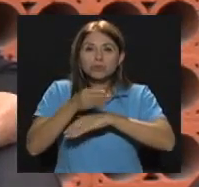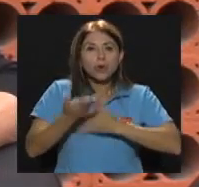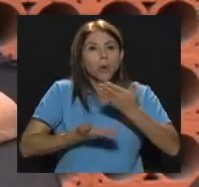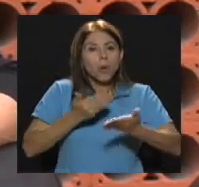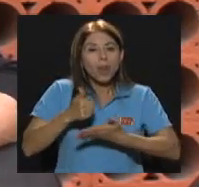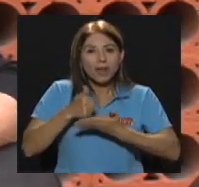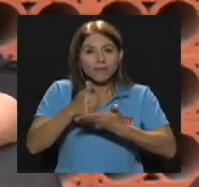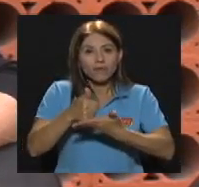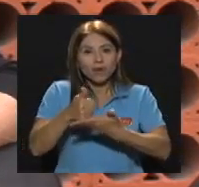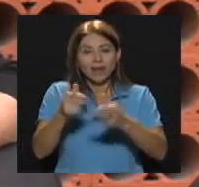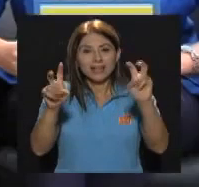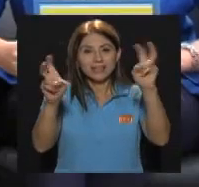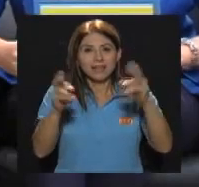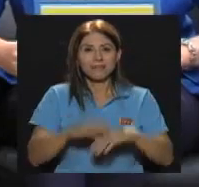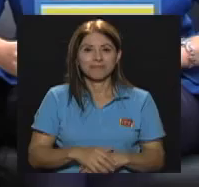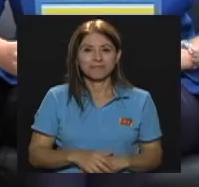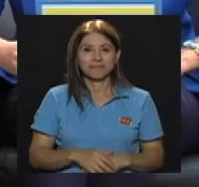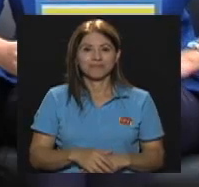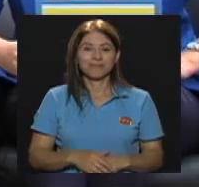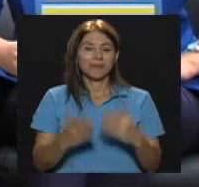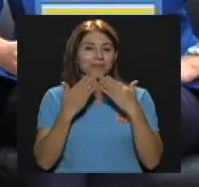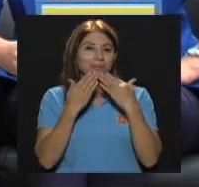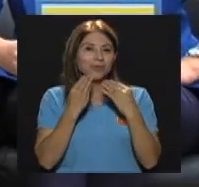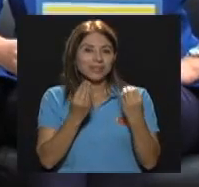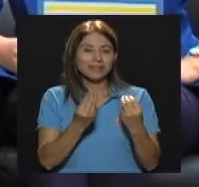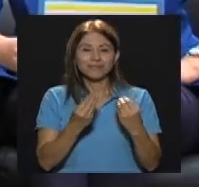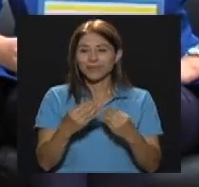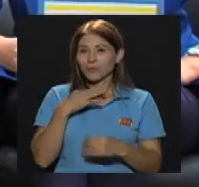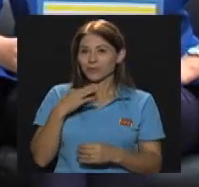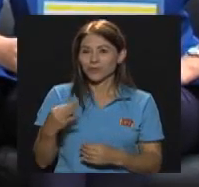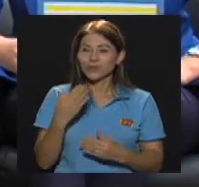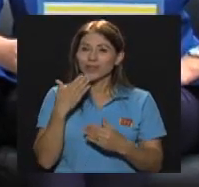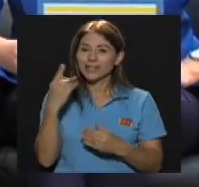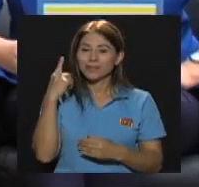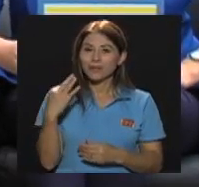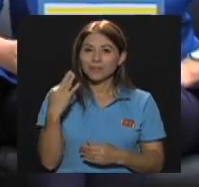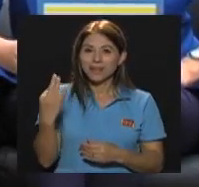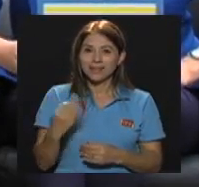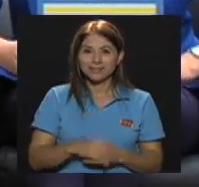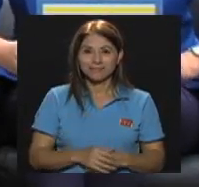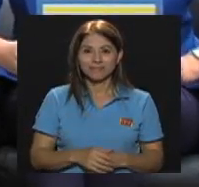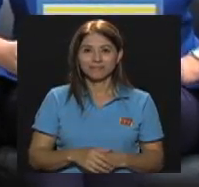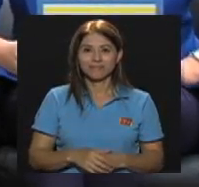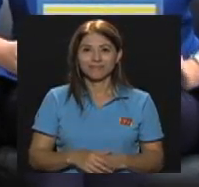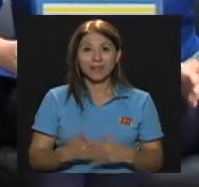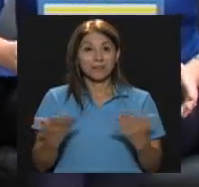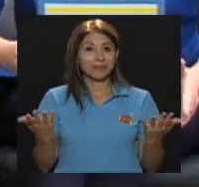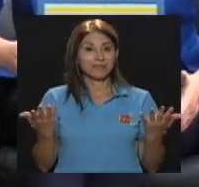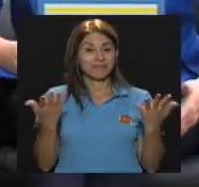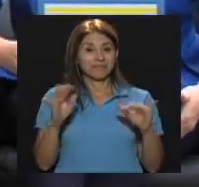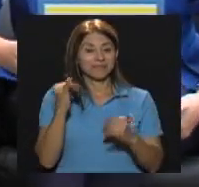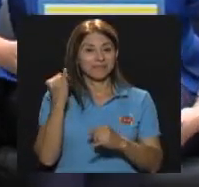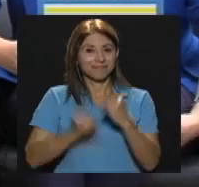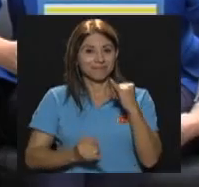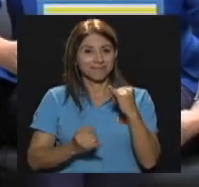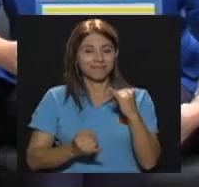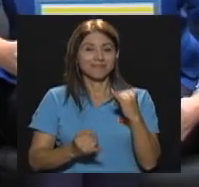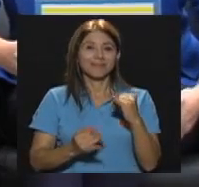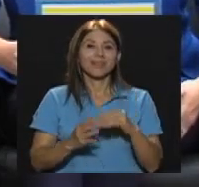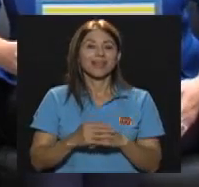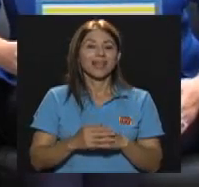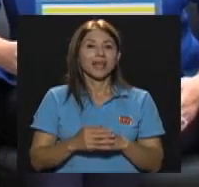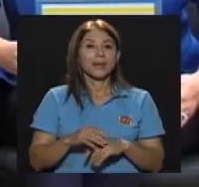tema se refiere. Perfecto, le agradezco mucho a la gentileza. Con mucho gusto, Mami, gracias a ustedes por invitarnos. Bueno, Saúl, ha llegado el momento de irnos, pero